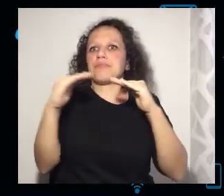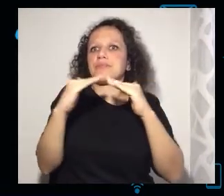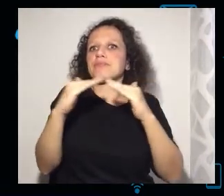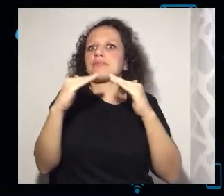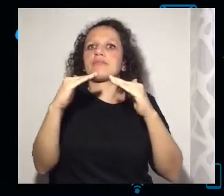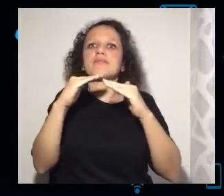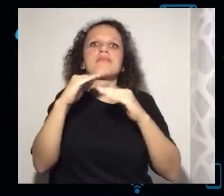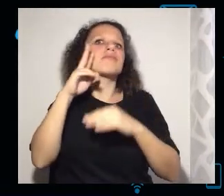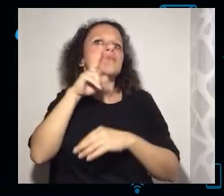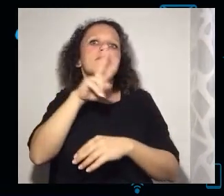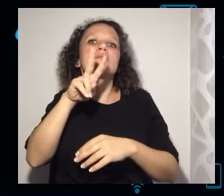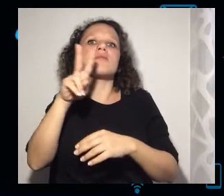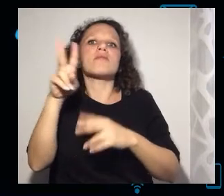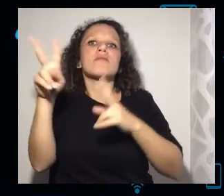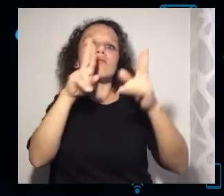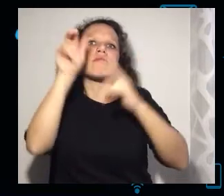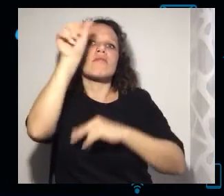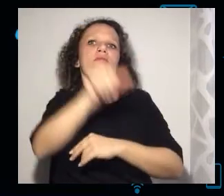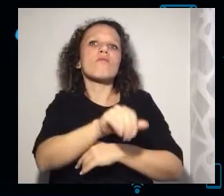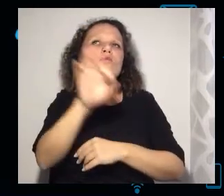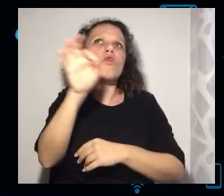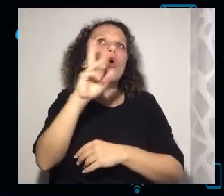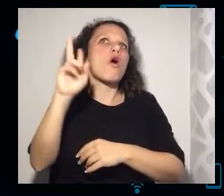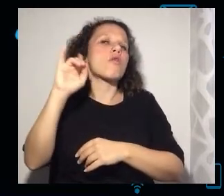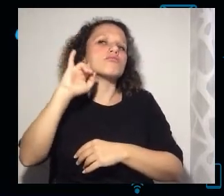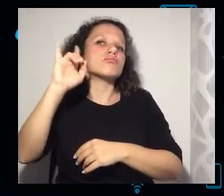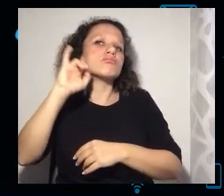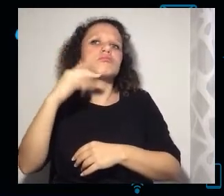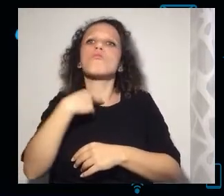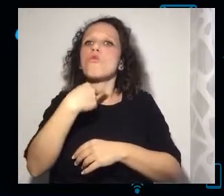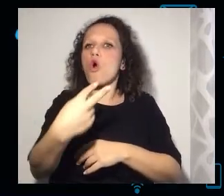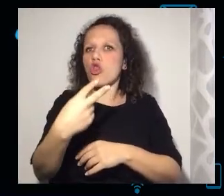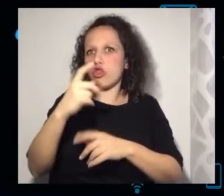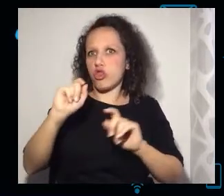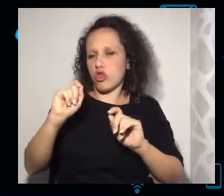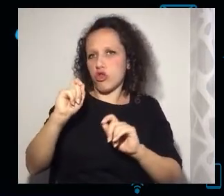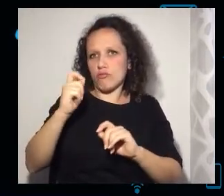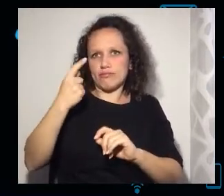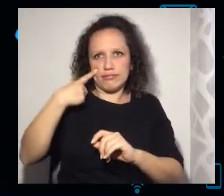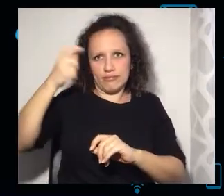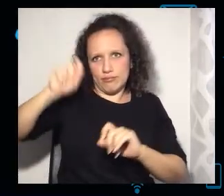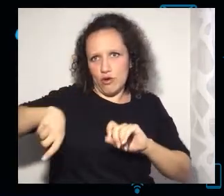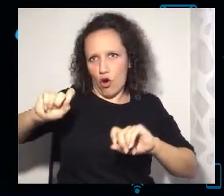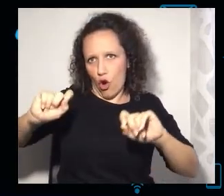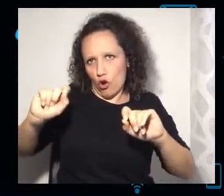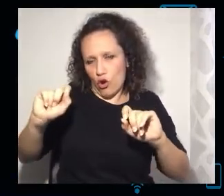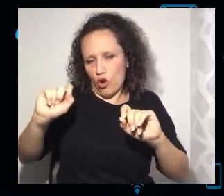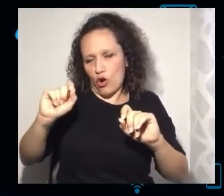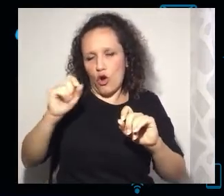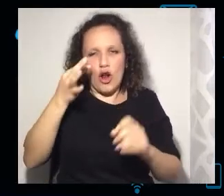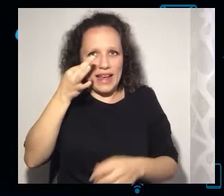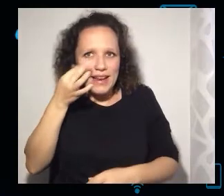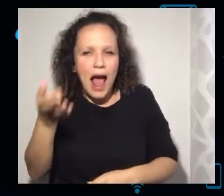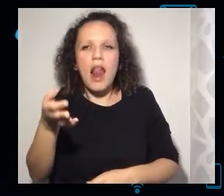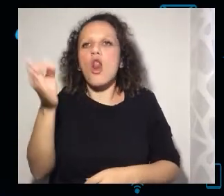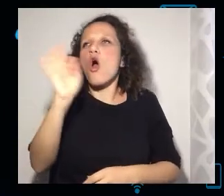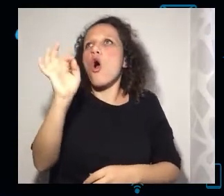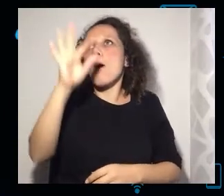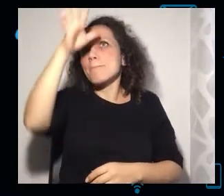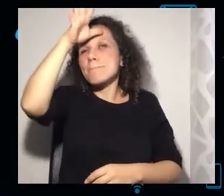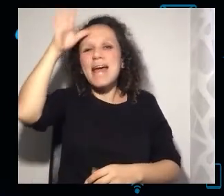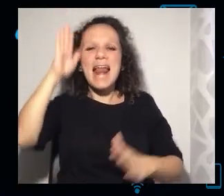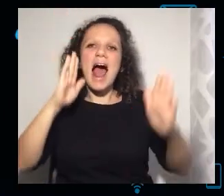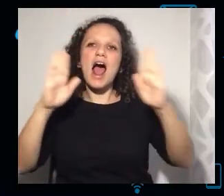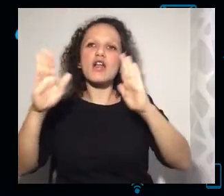series en su banda sonora con su banda sonora original o que en verano los niños tienen que hacer un plan para poder reforzar su idioma